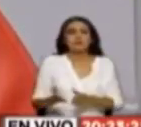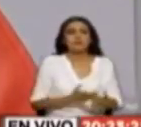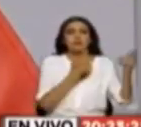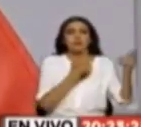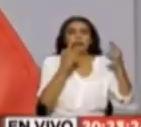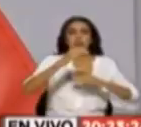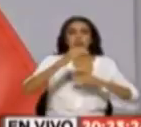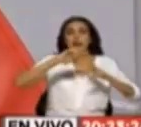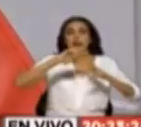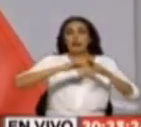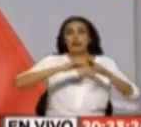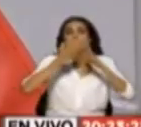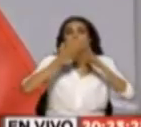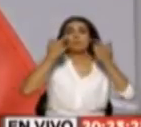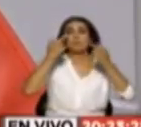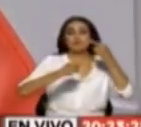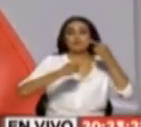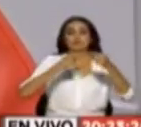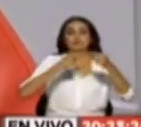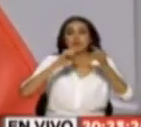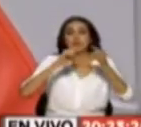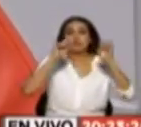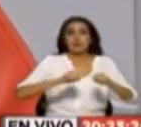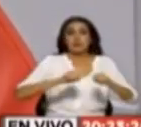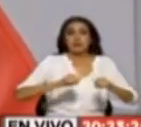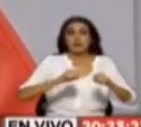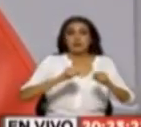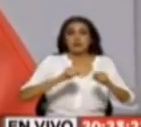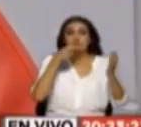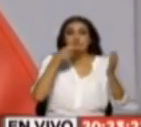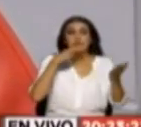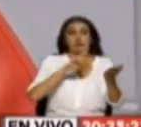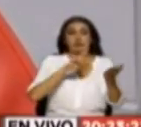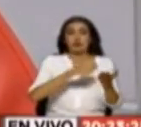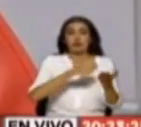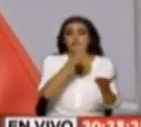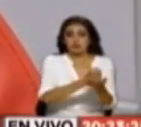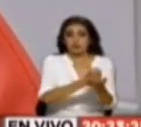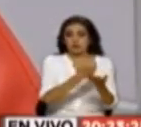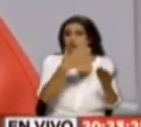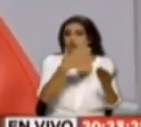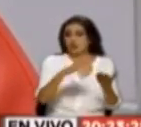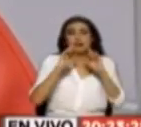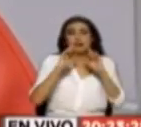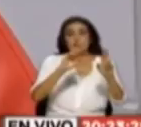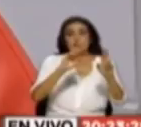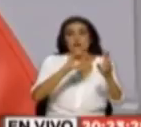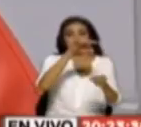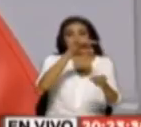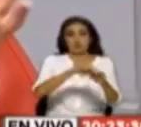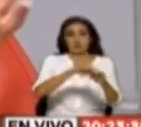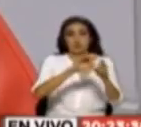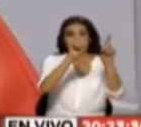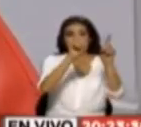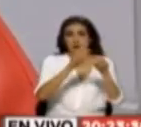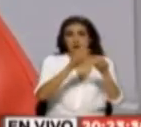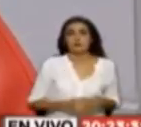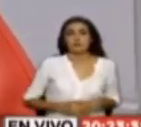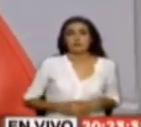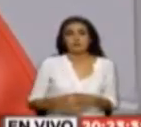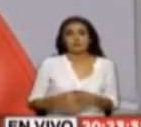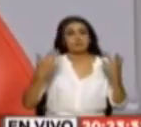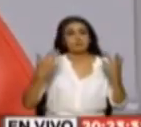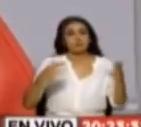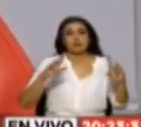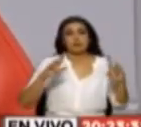marcha desde el primer momento que ya se publicó en el registro oficial los resultados de la consulta popular. Esto como una de las